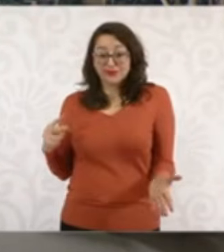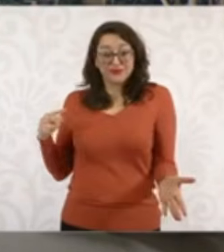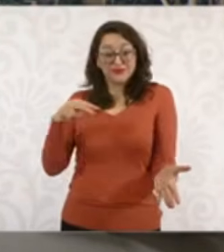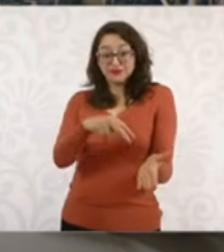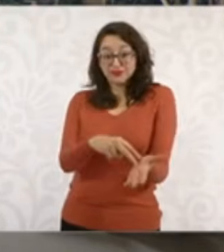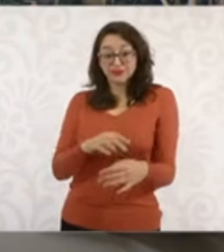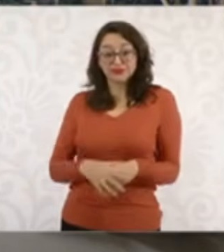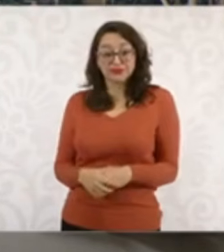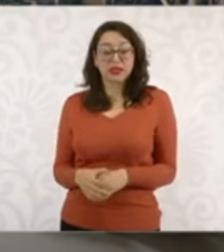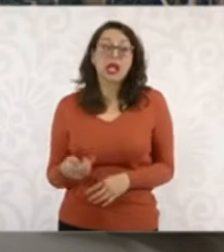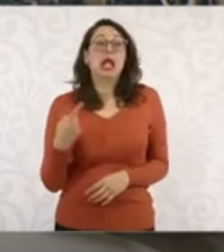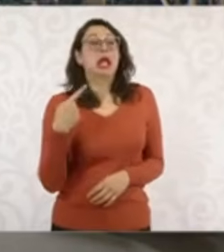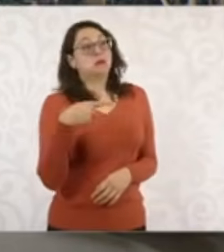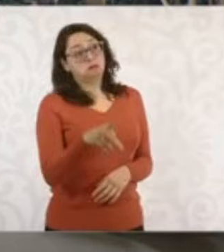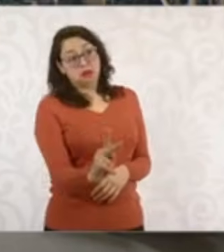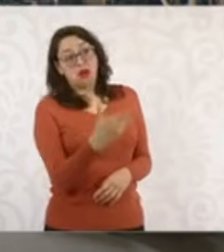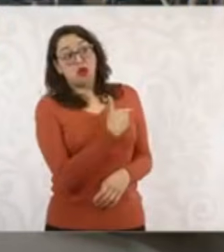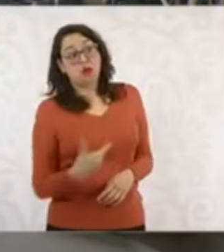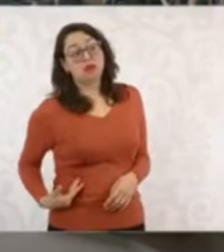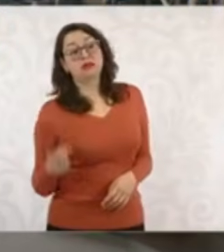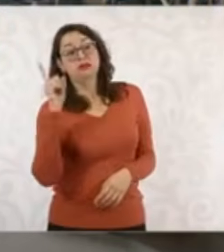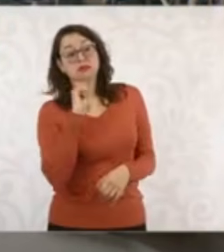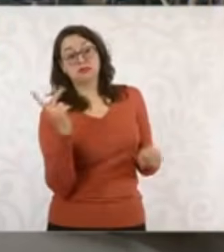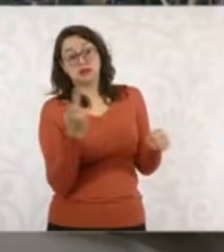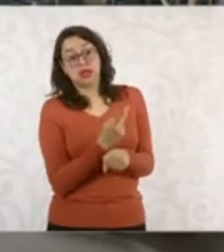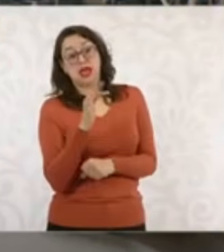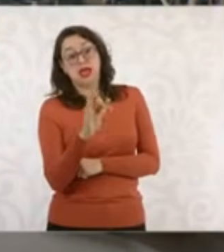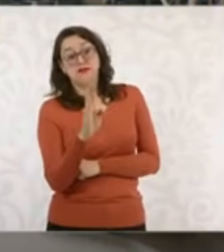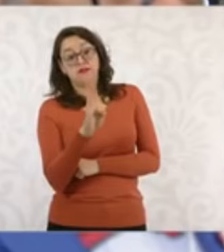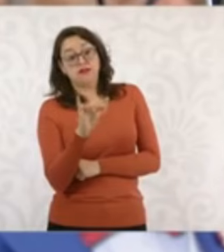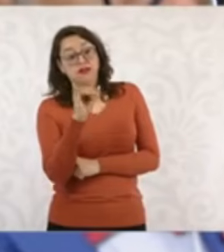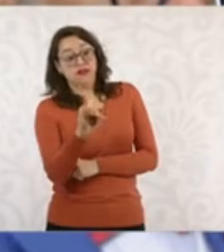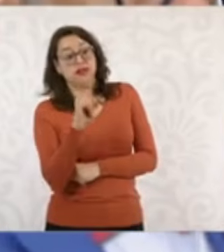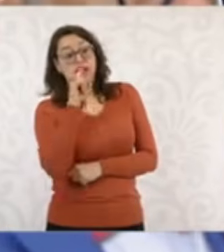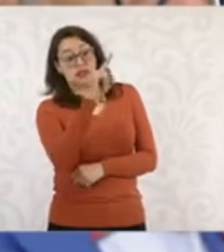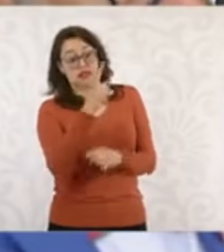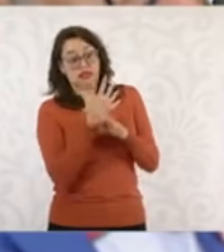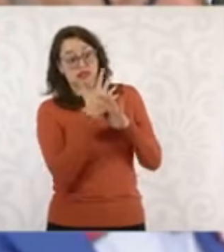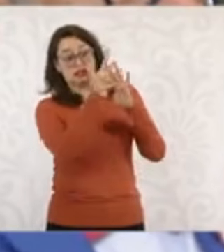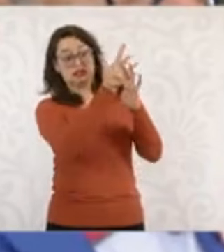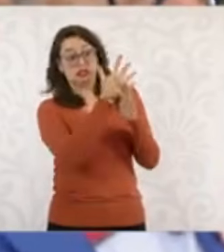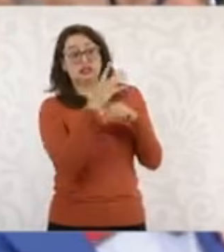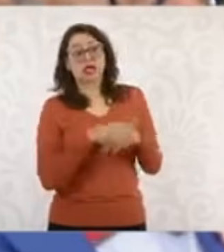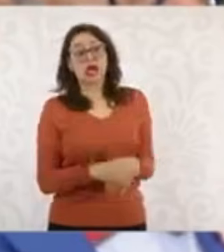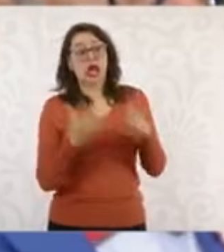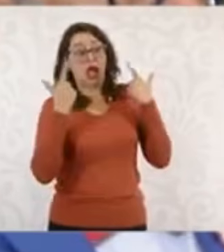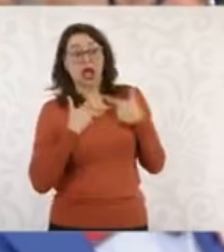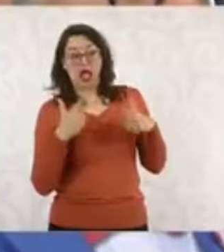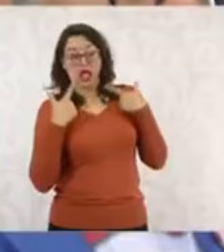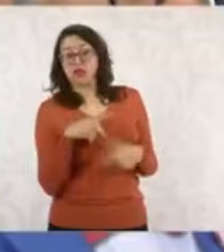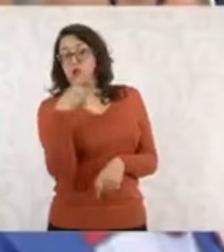Pero la polémica crece cuando el propio director del FBI dice que fueron agentes de